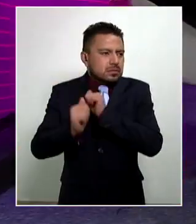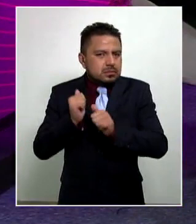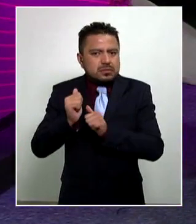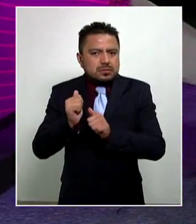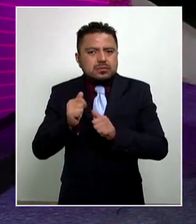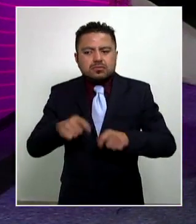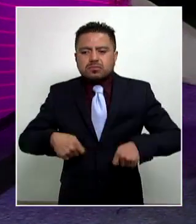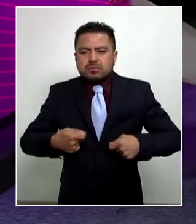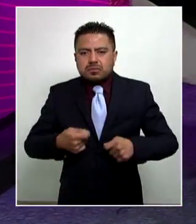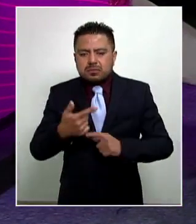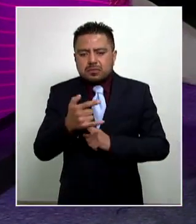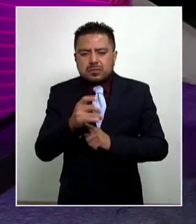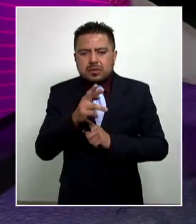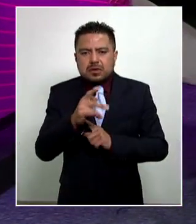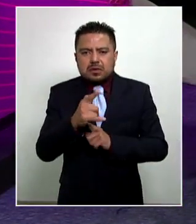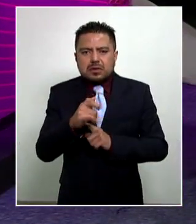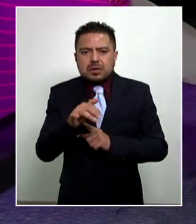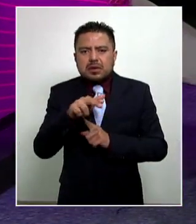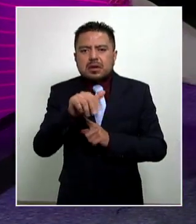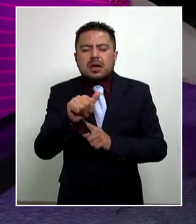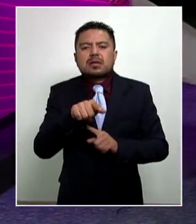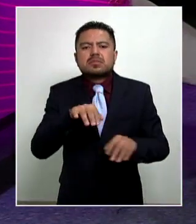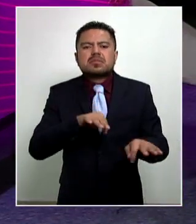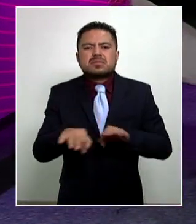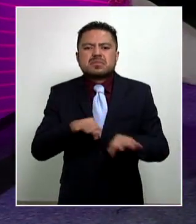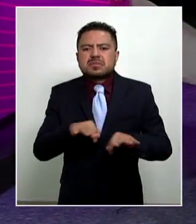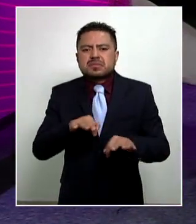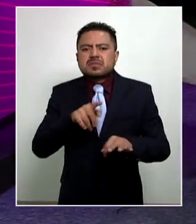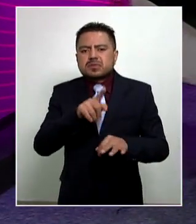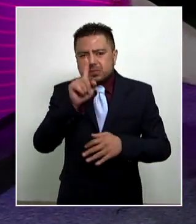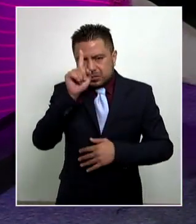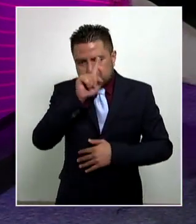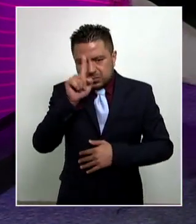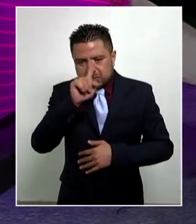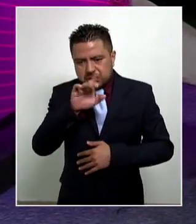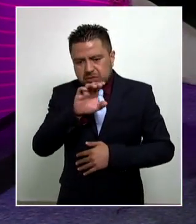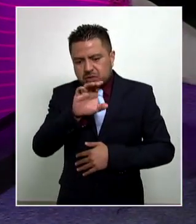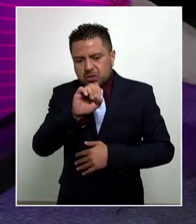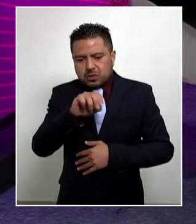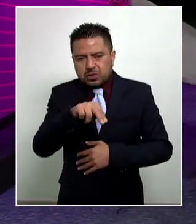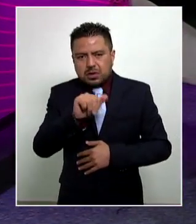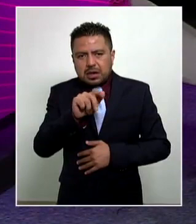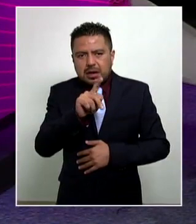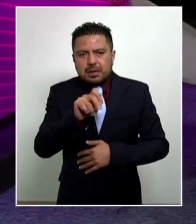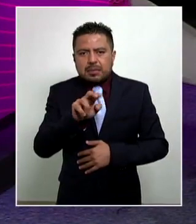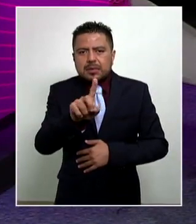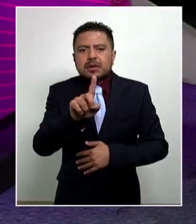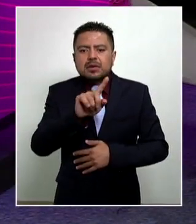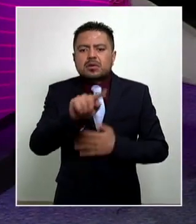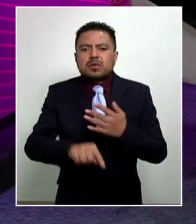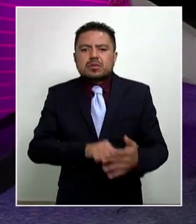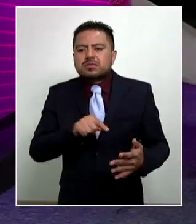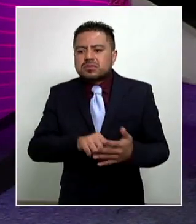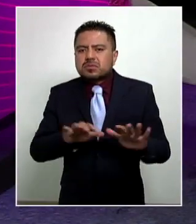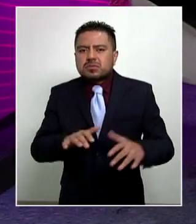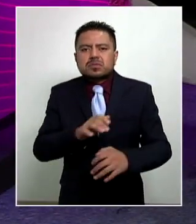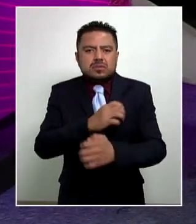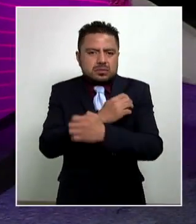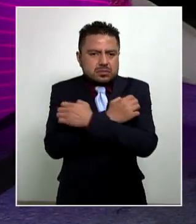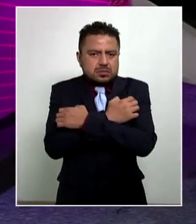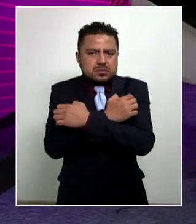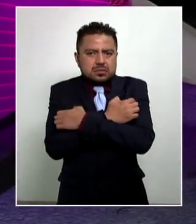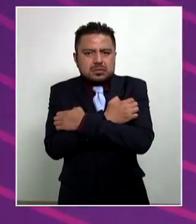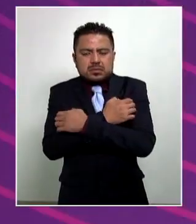Y Georgina Diediu, que trabaja ni más ni menos que en el Consejo Nacional para Prevenir la Discriminación en el área de educación